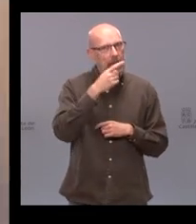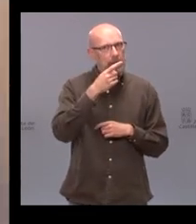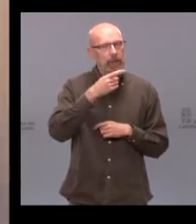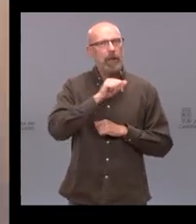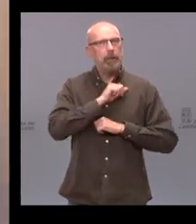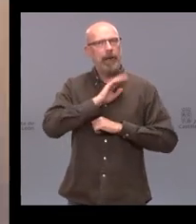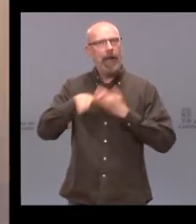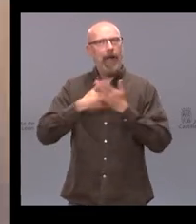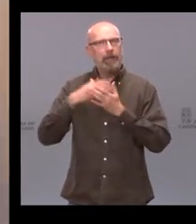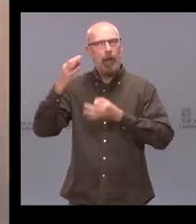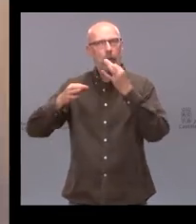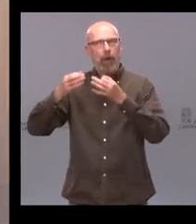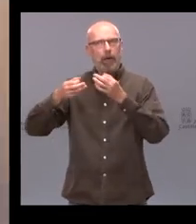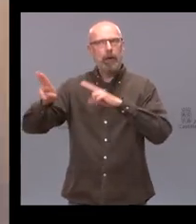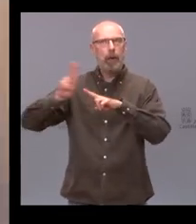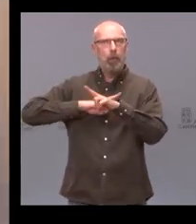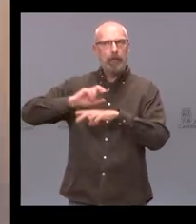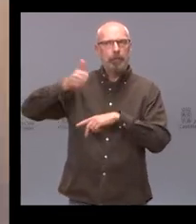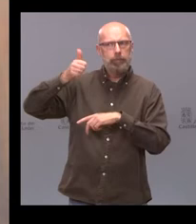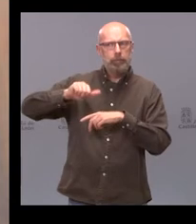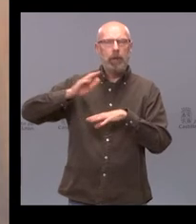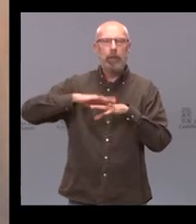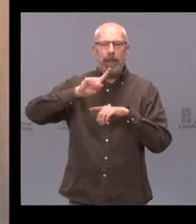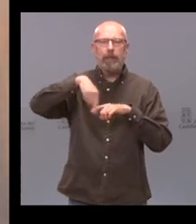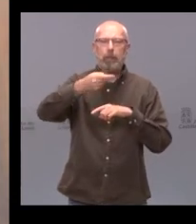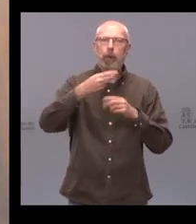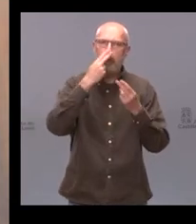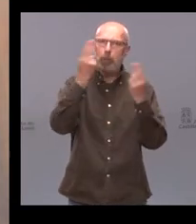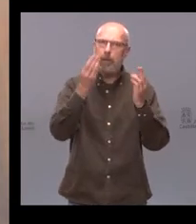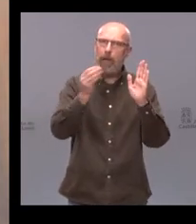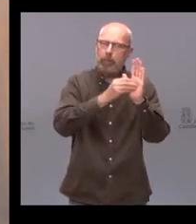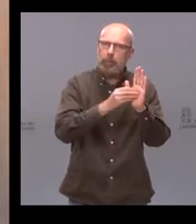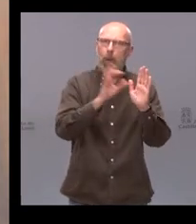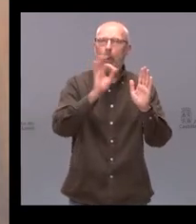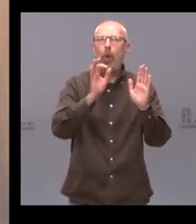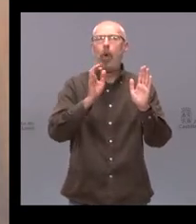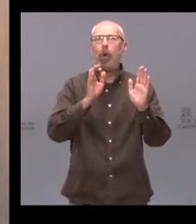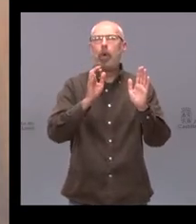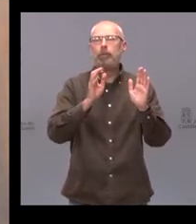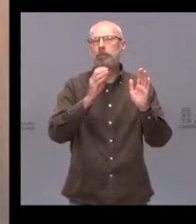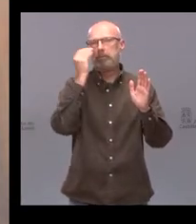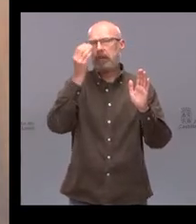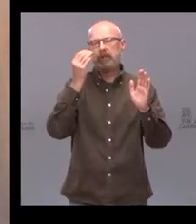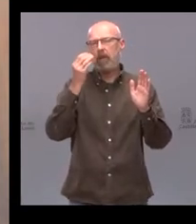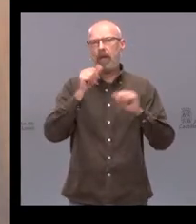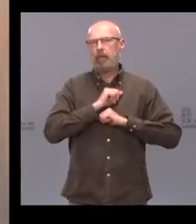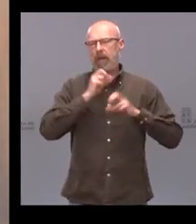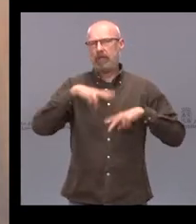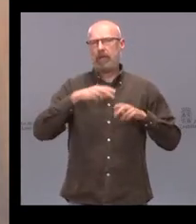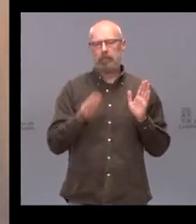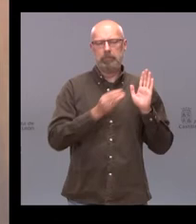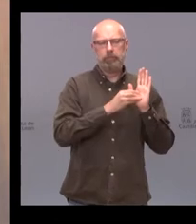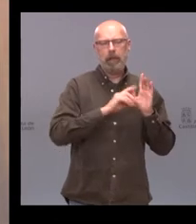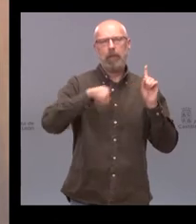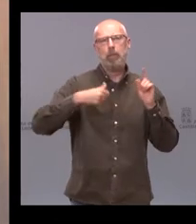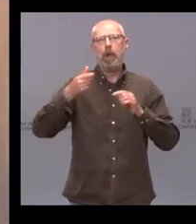pronunciamiento judicial para tomar la decisión, para publicarla y que entre en vigor, o van a tomarla esperando después, posteriormente, lo que pueda